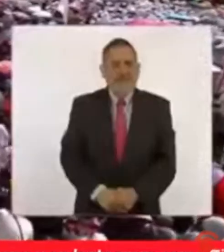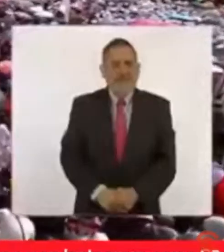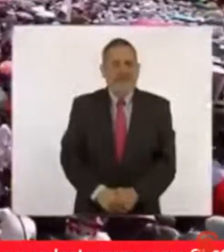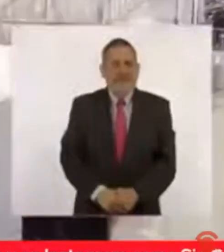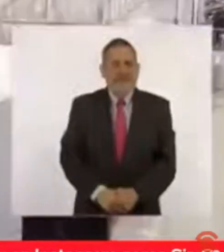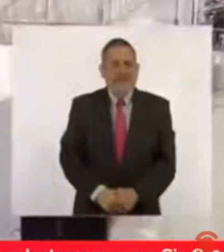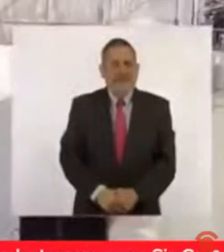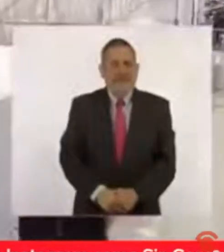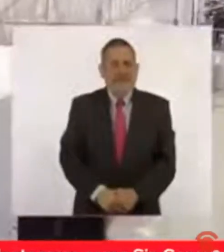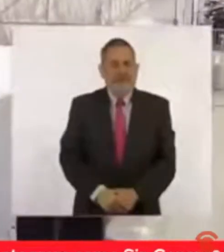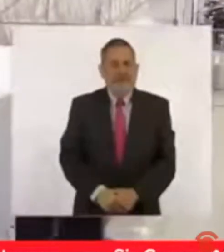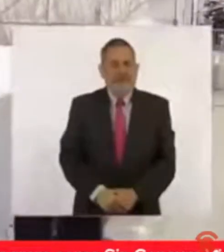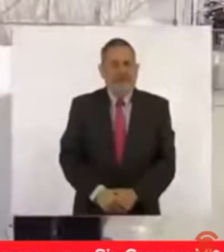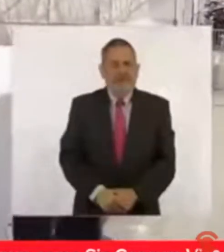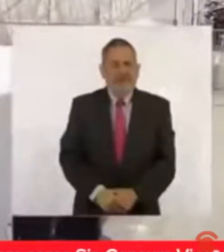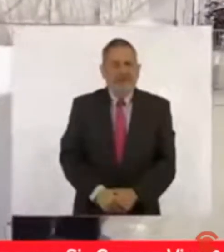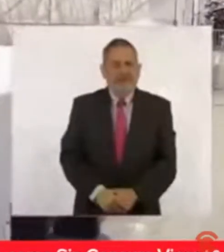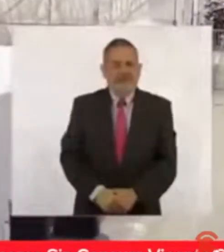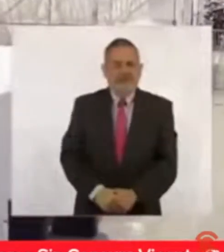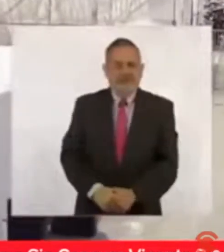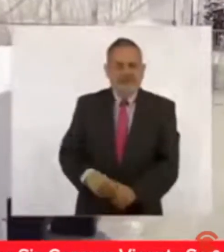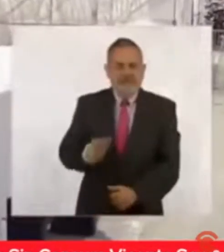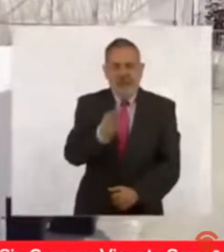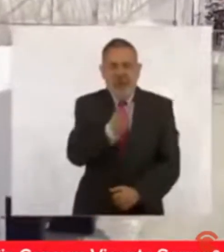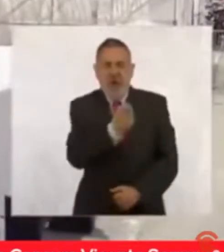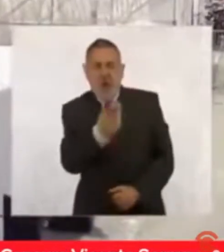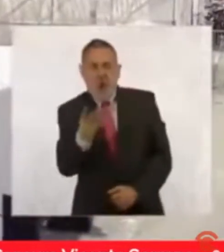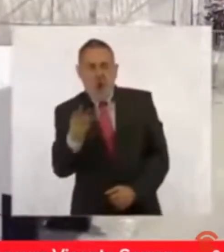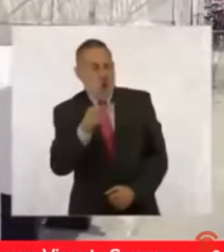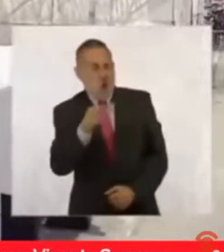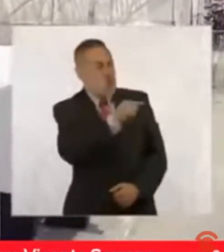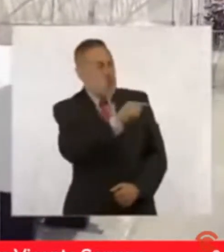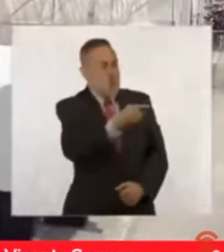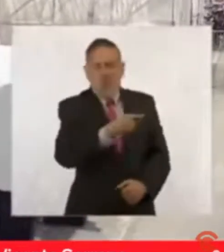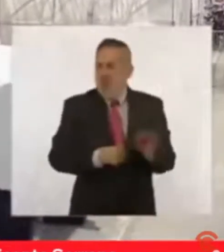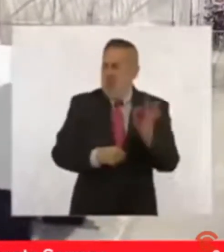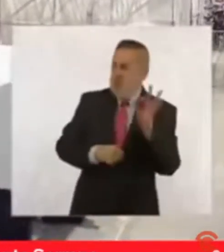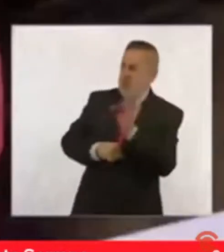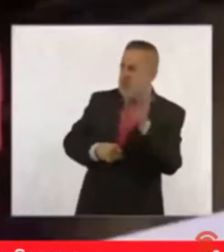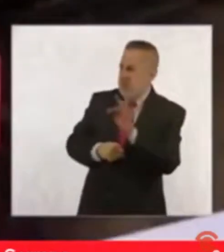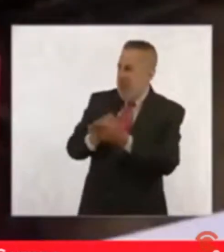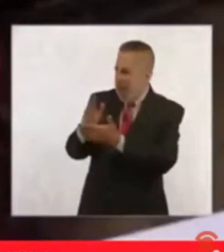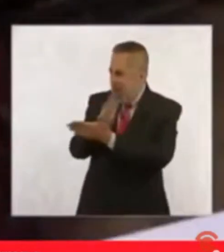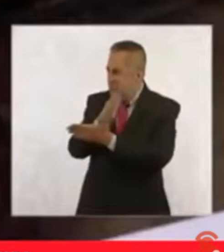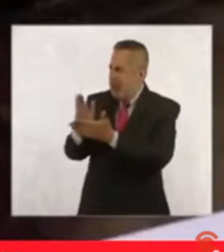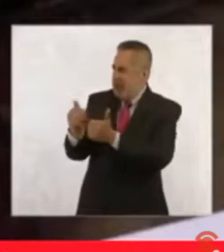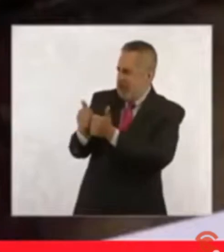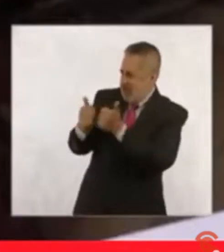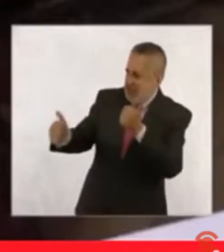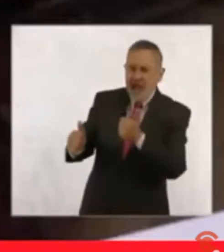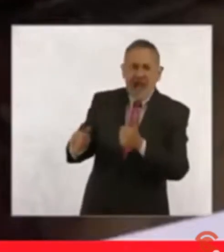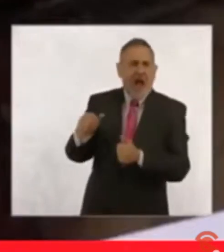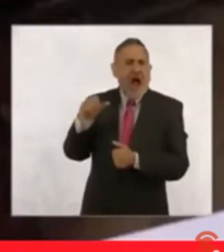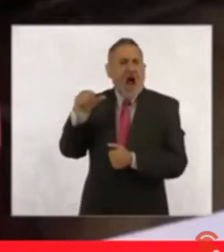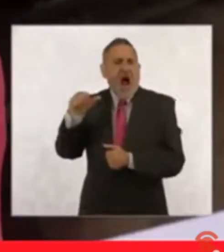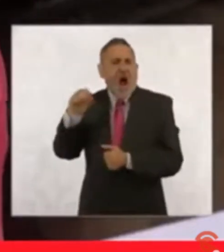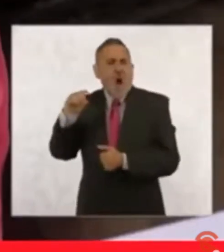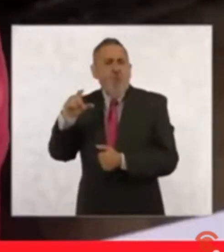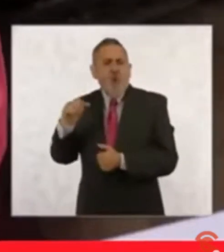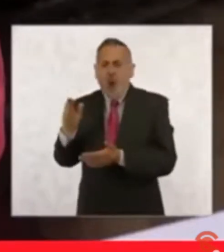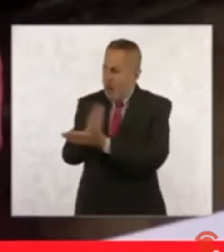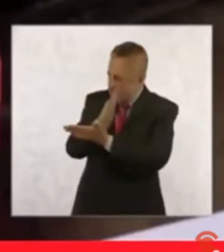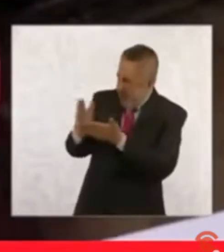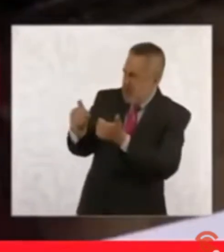Se han empeñado en separarnos, en que